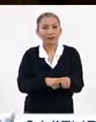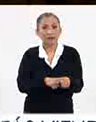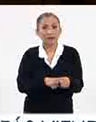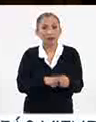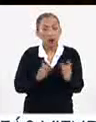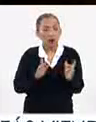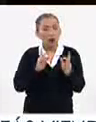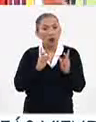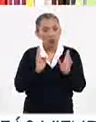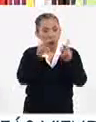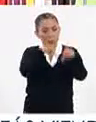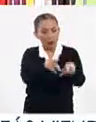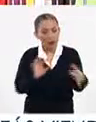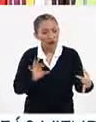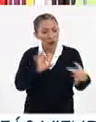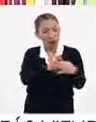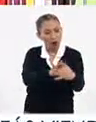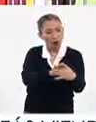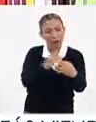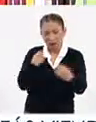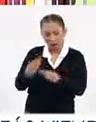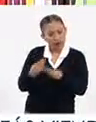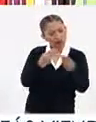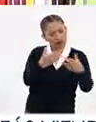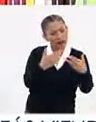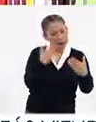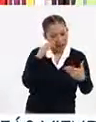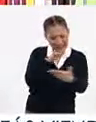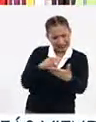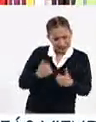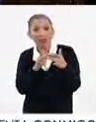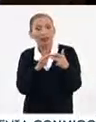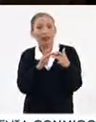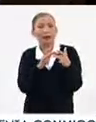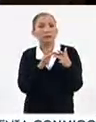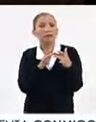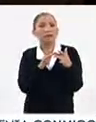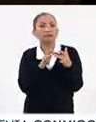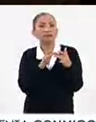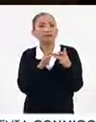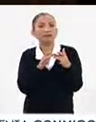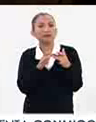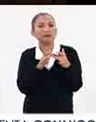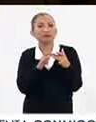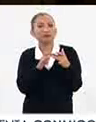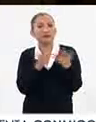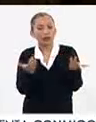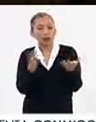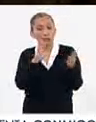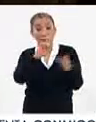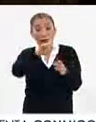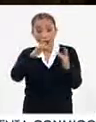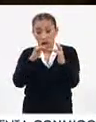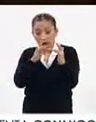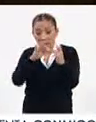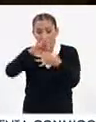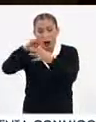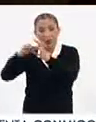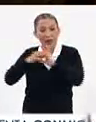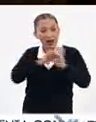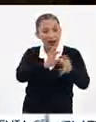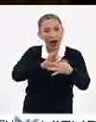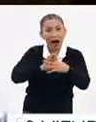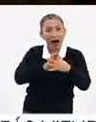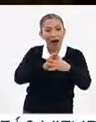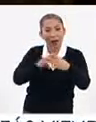puentes. Tiendes puentes, tiendes a una serie de vínculos. Vínculos sí, diferentes. Dices vínculos, piensas en cadenas, ¿no? Es una cadena